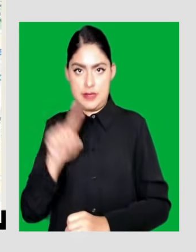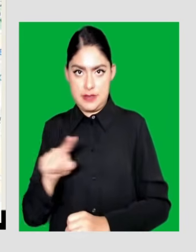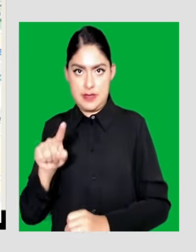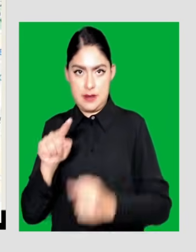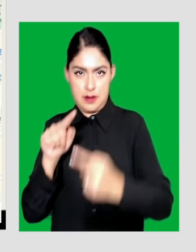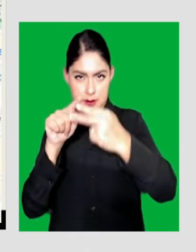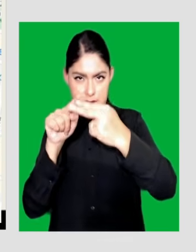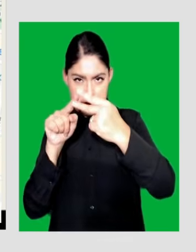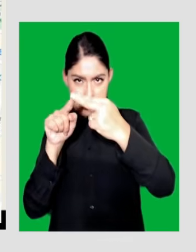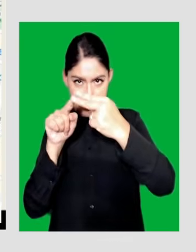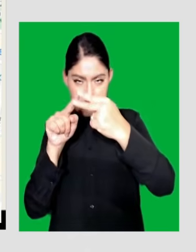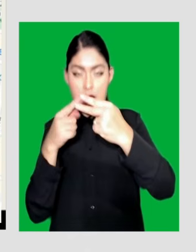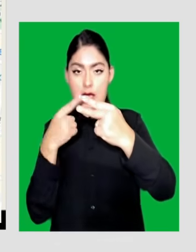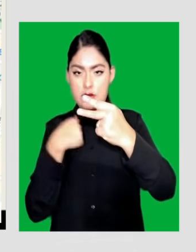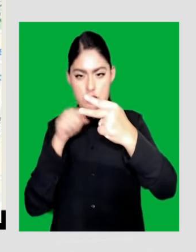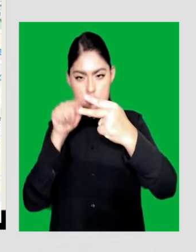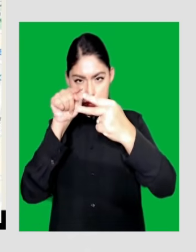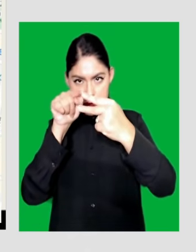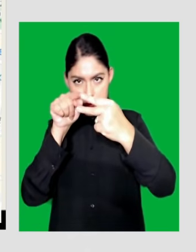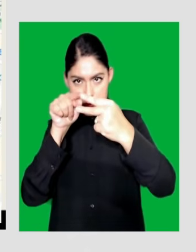Vamos a apretar sobre estos.